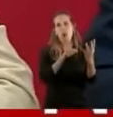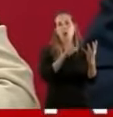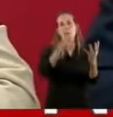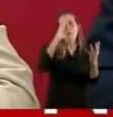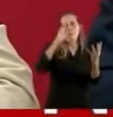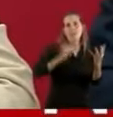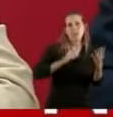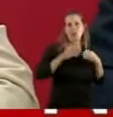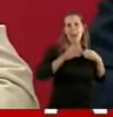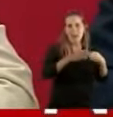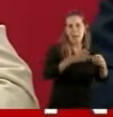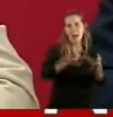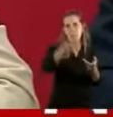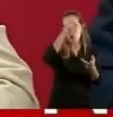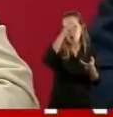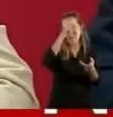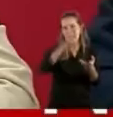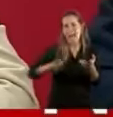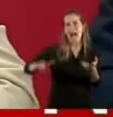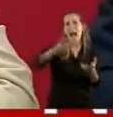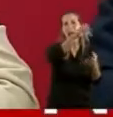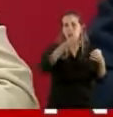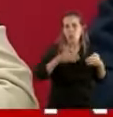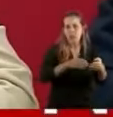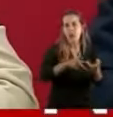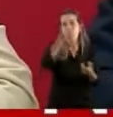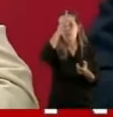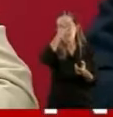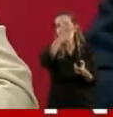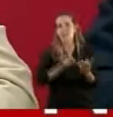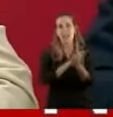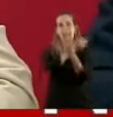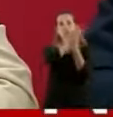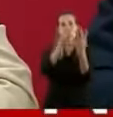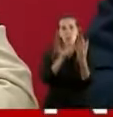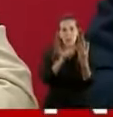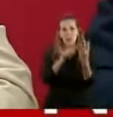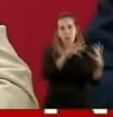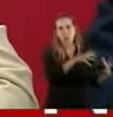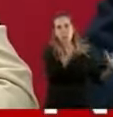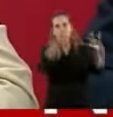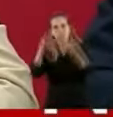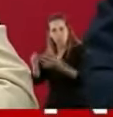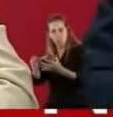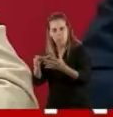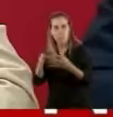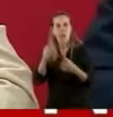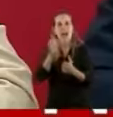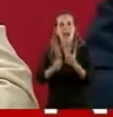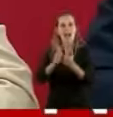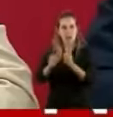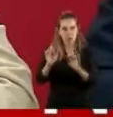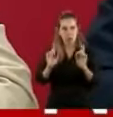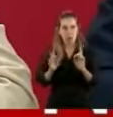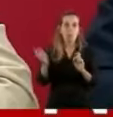Gendarmería Nacional, Prefectura Naval, Policía de Seguridad Aeroportuaria y Policía Federal Argentina, además de